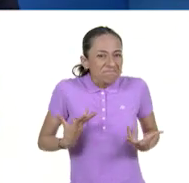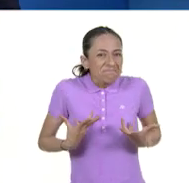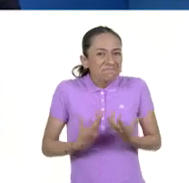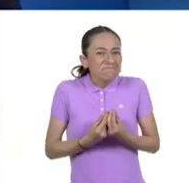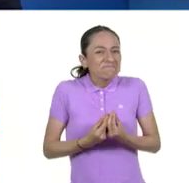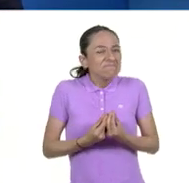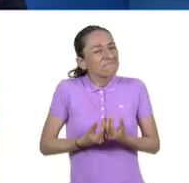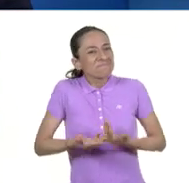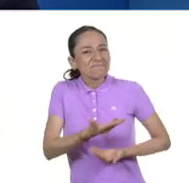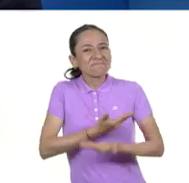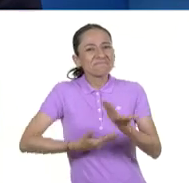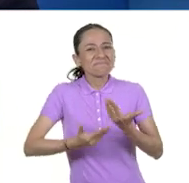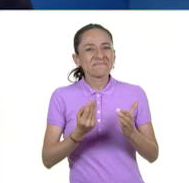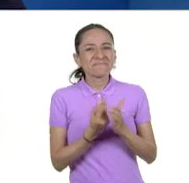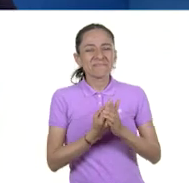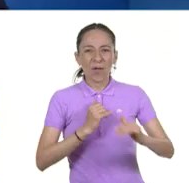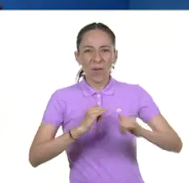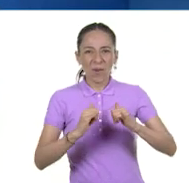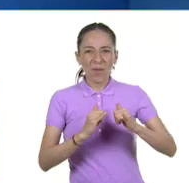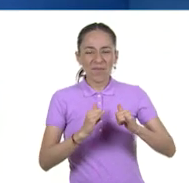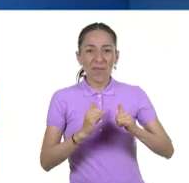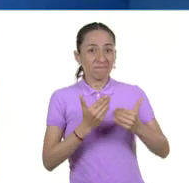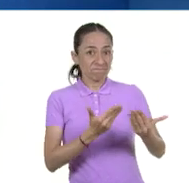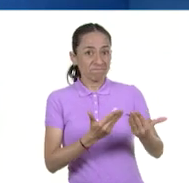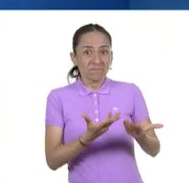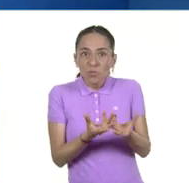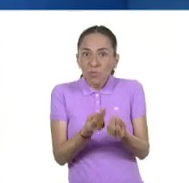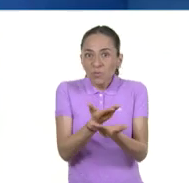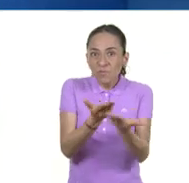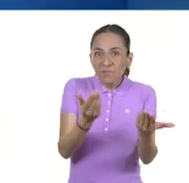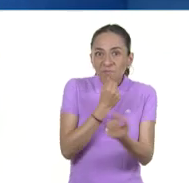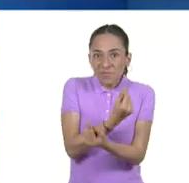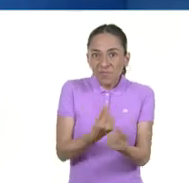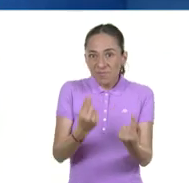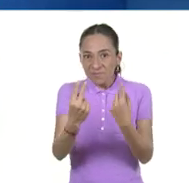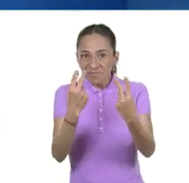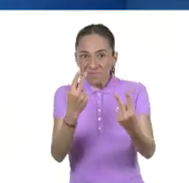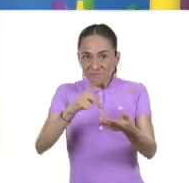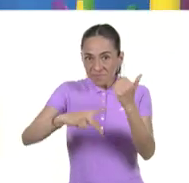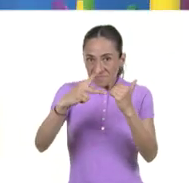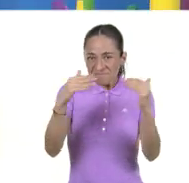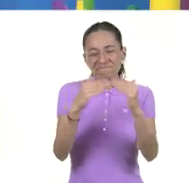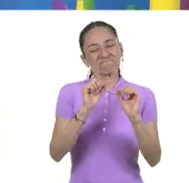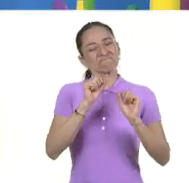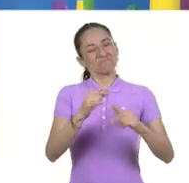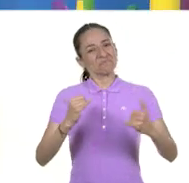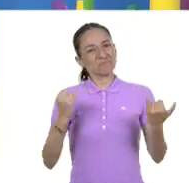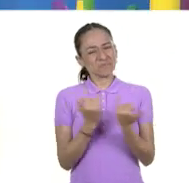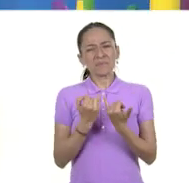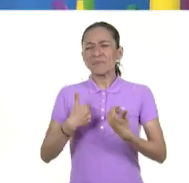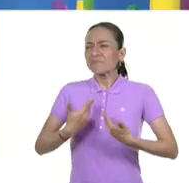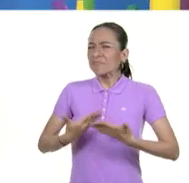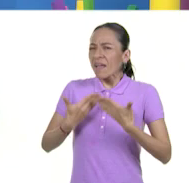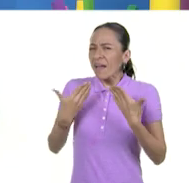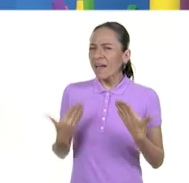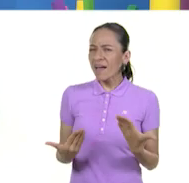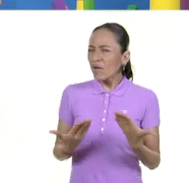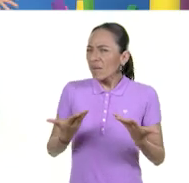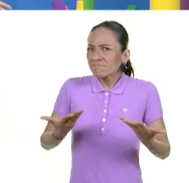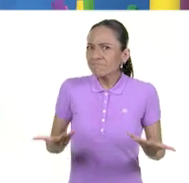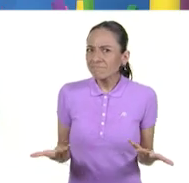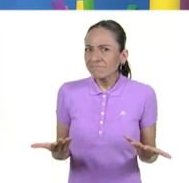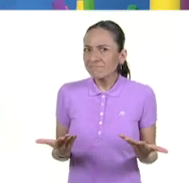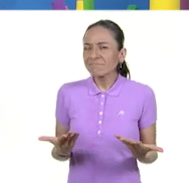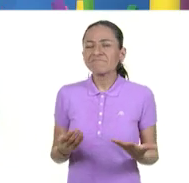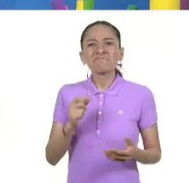contigo, Jenny, y con todos los niños y las niñas que nos ven desde casa. En esta ocasión, ¿de qué interesante